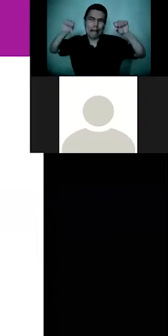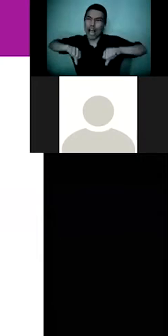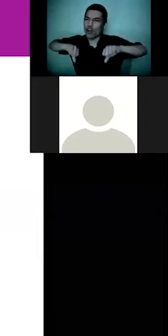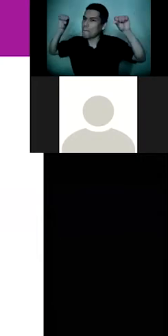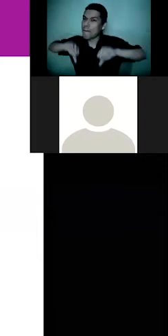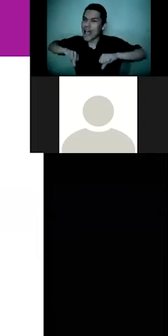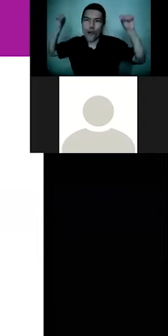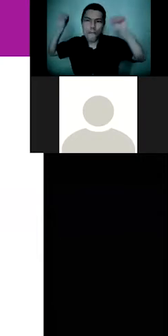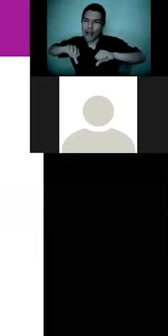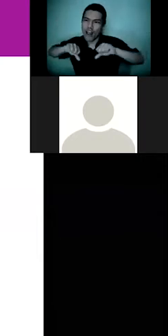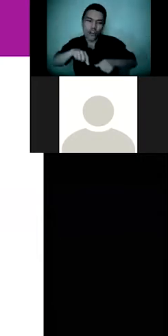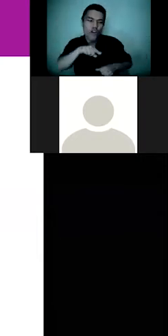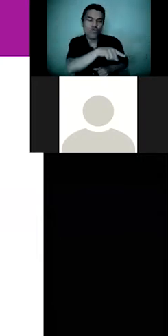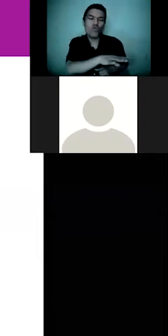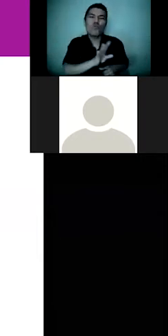señas